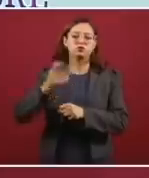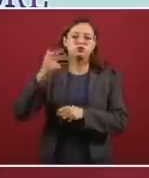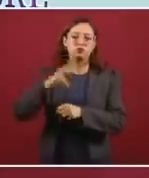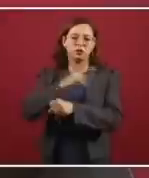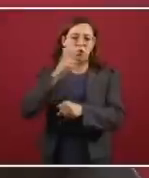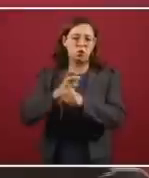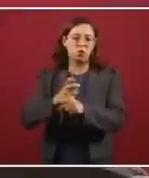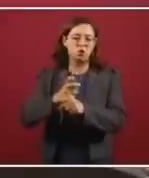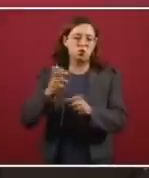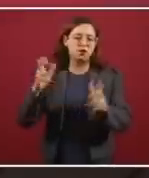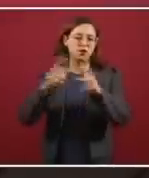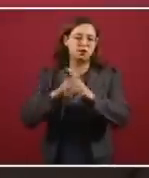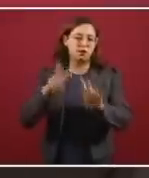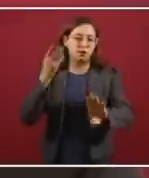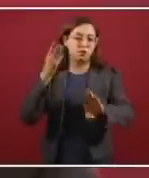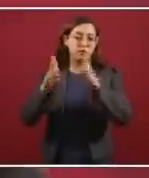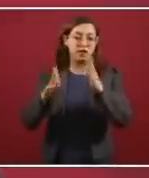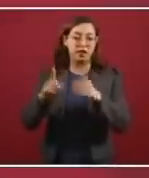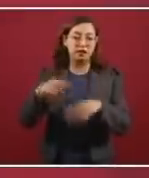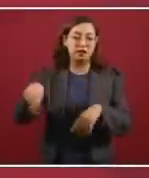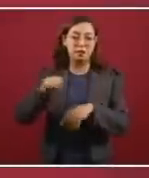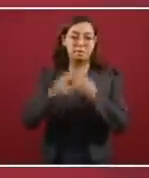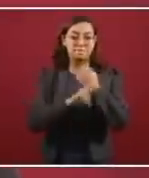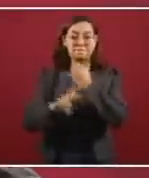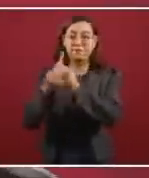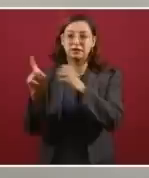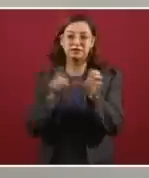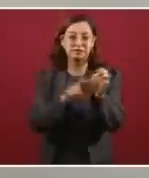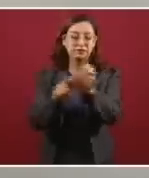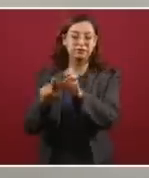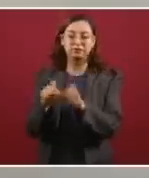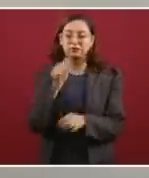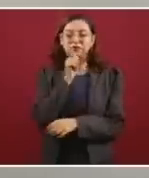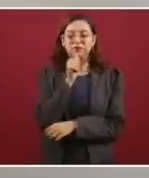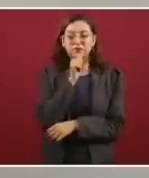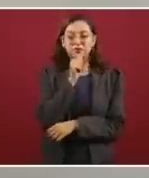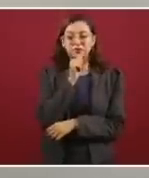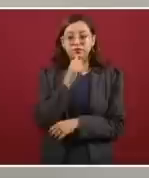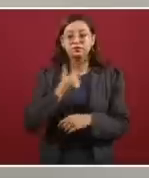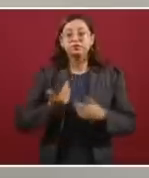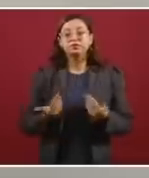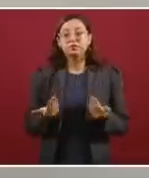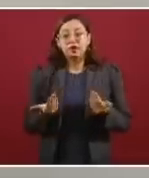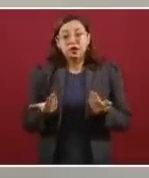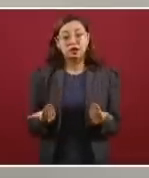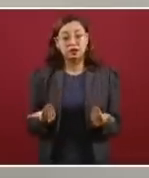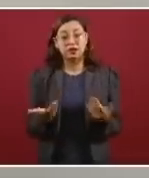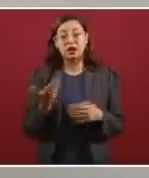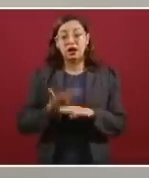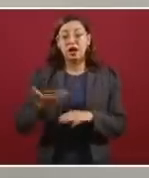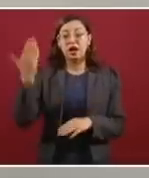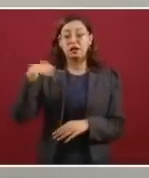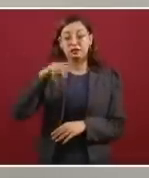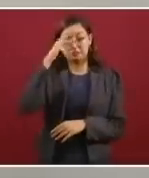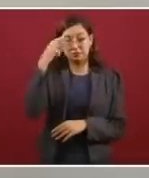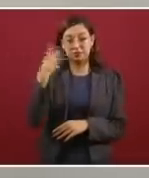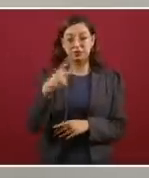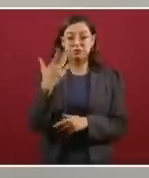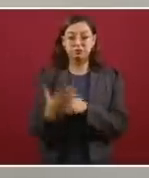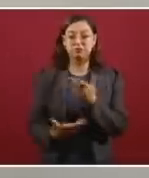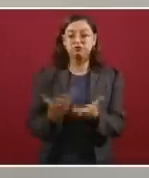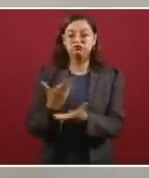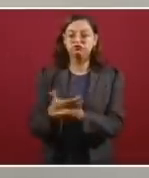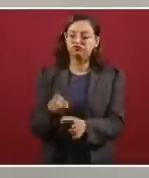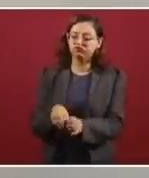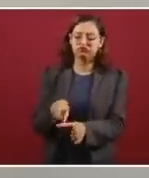Segunda Guerra Mundial. Entonces, los argumentos que México en aquel tiempo puso sobre la mesa